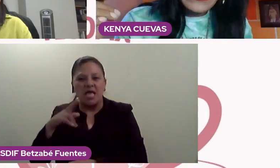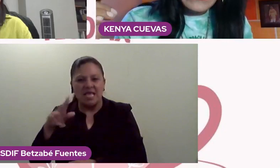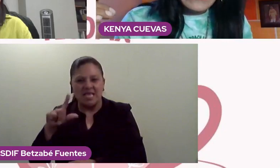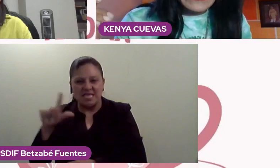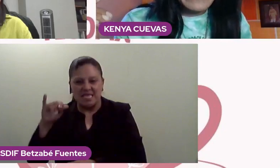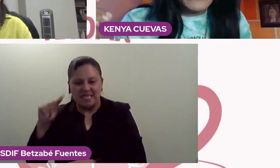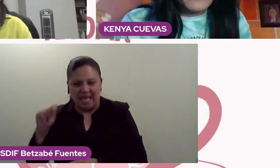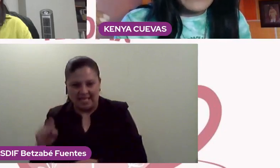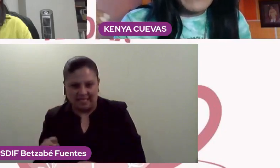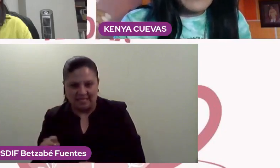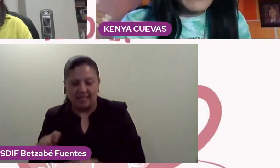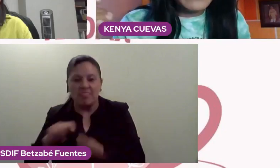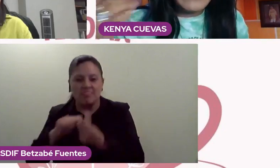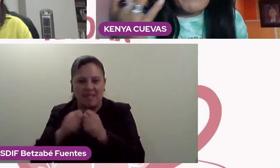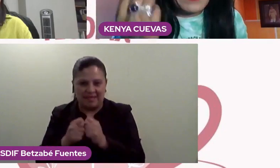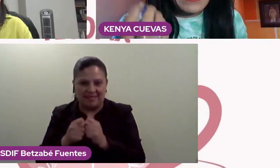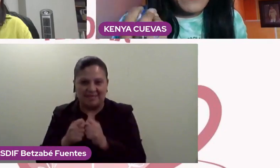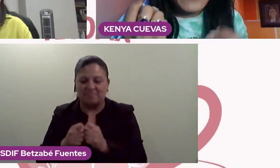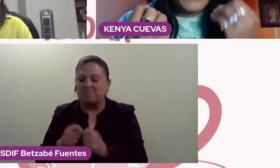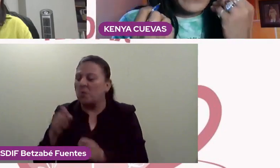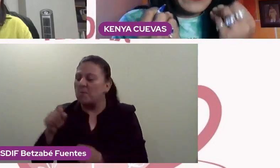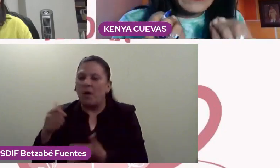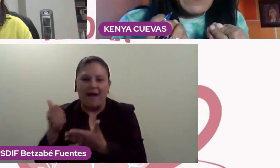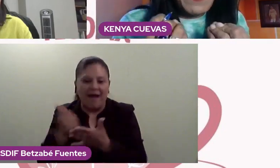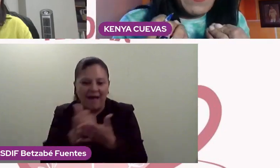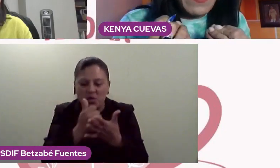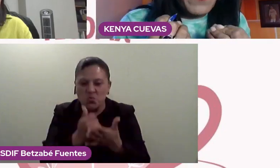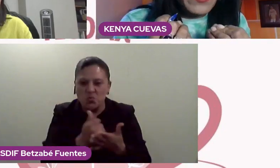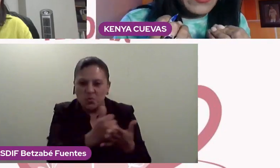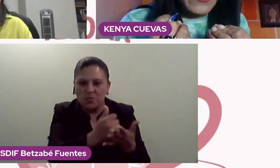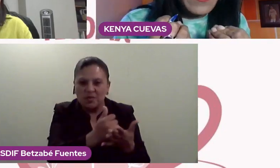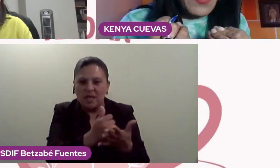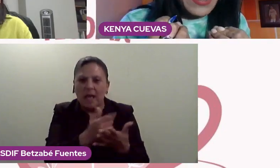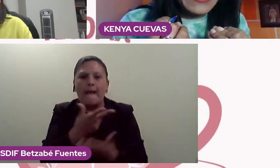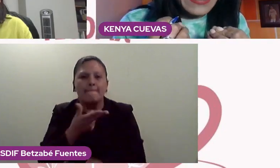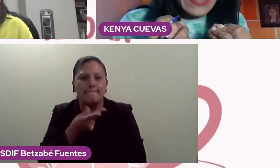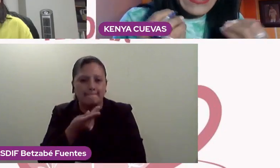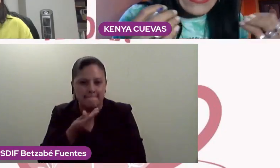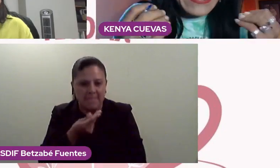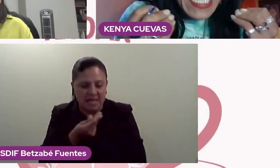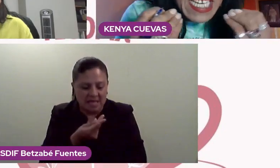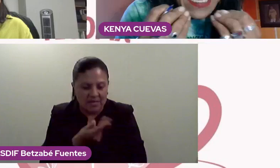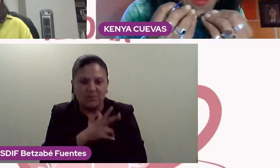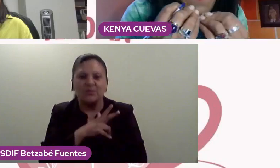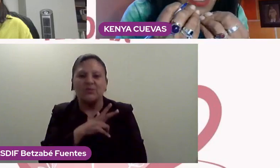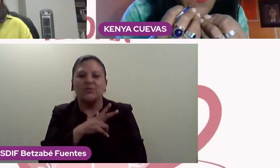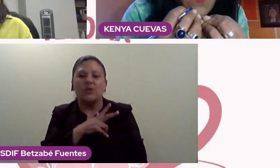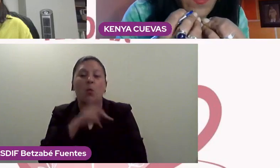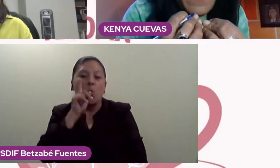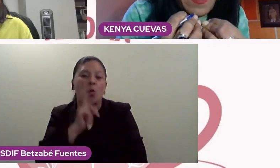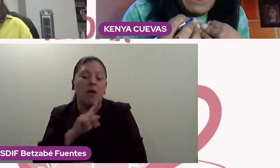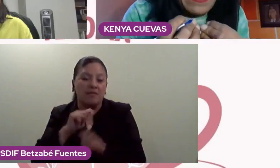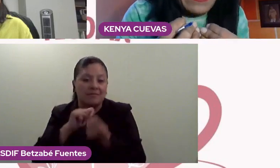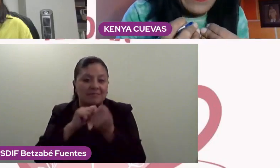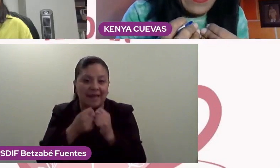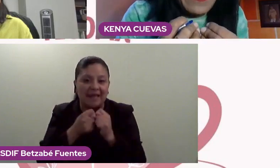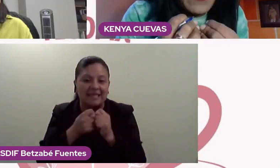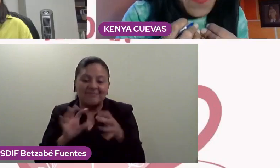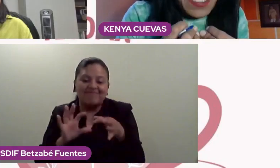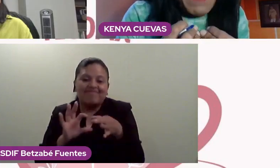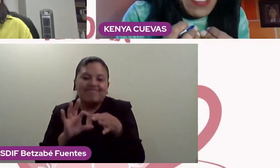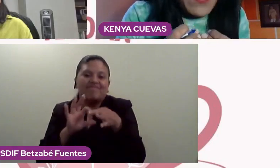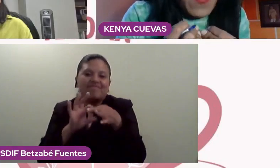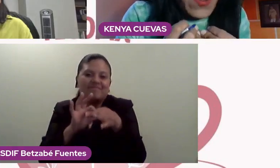hermoso, que el acompañamiento entre perritos y mujeres que han vivido procesos de violencia se genera un vínculo de pertenencia